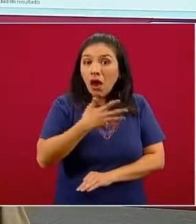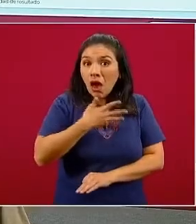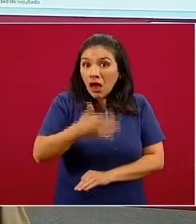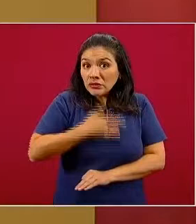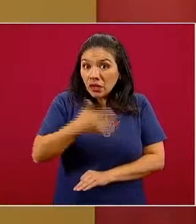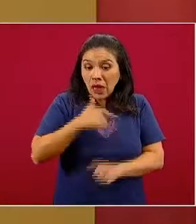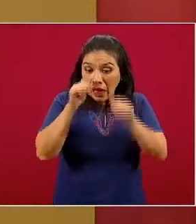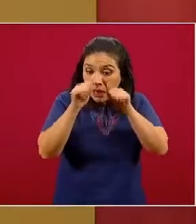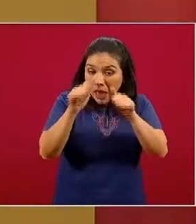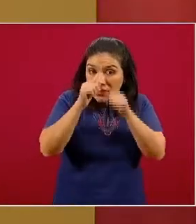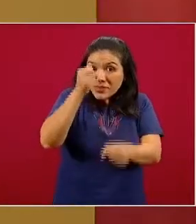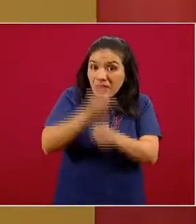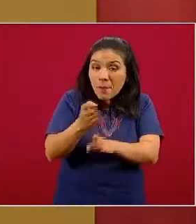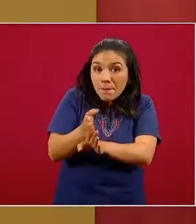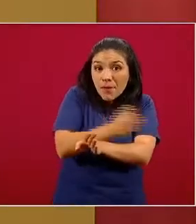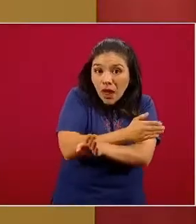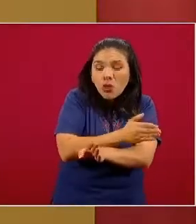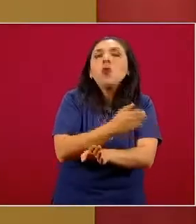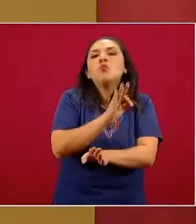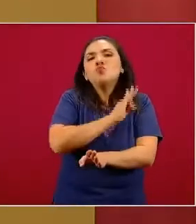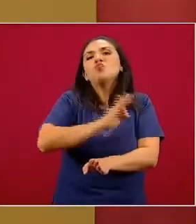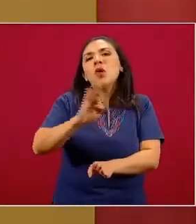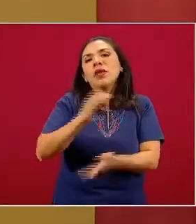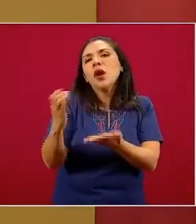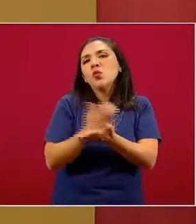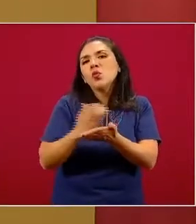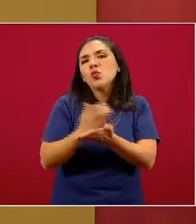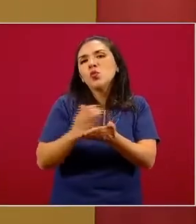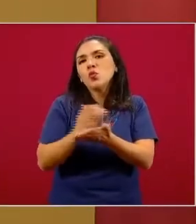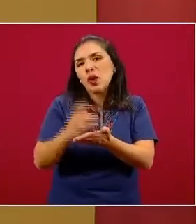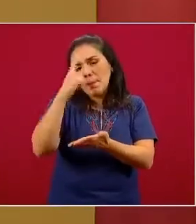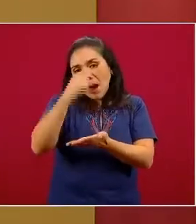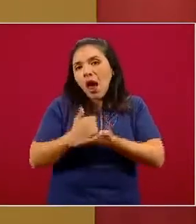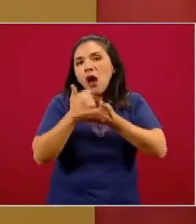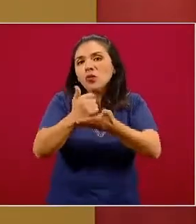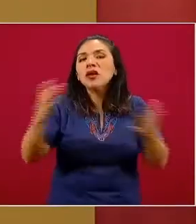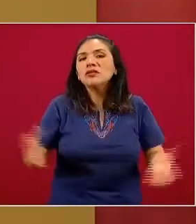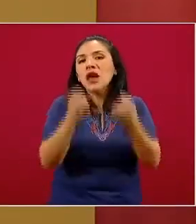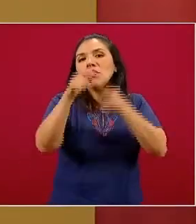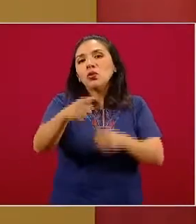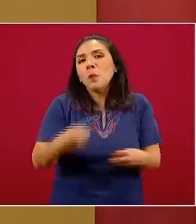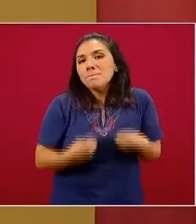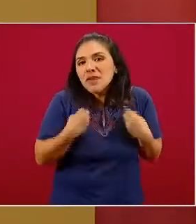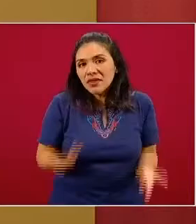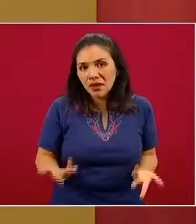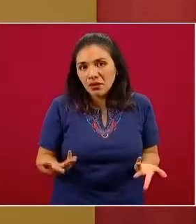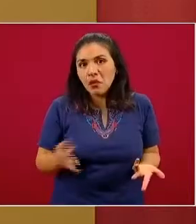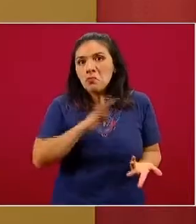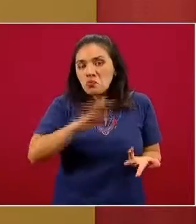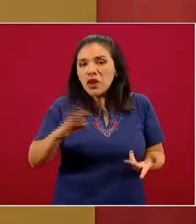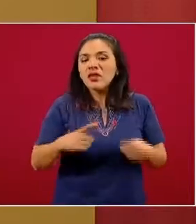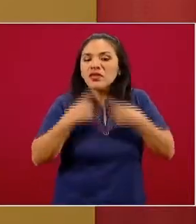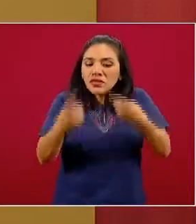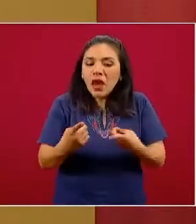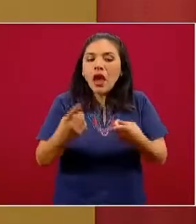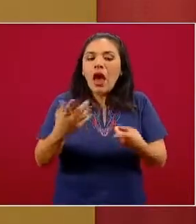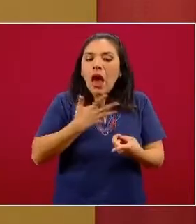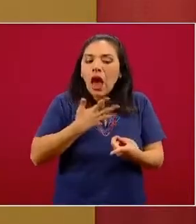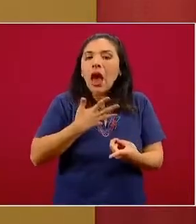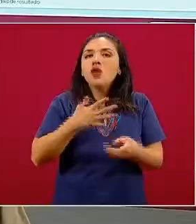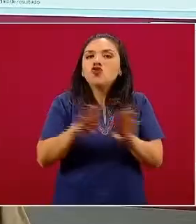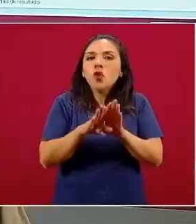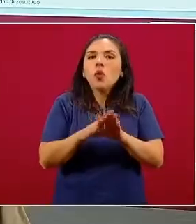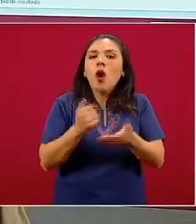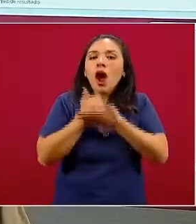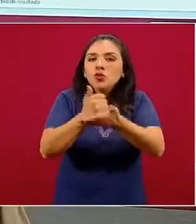se atiende tempranamente, hay la oportunidad de salvar la vida, hay la oportunidad de dar medidas